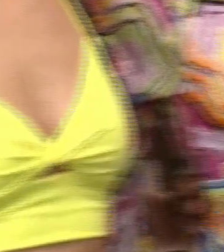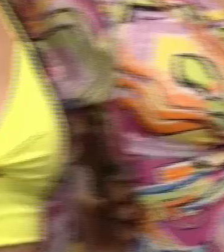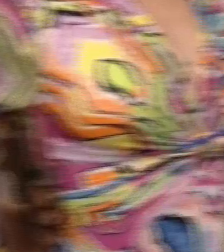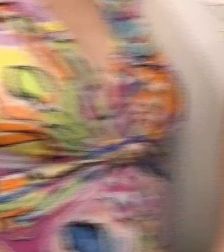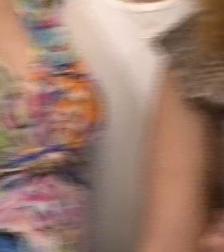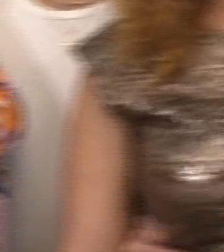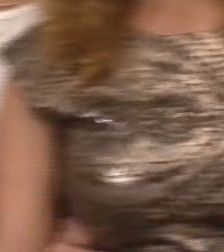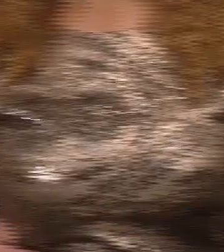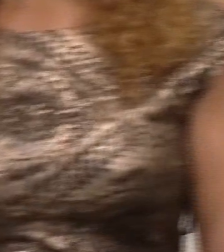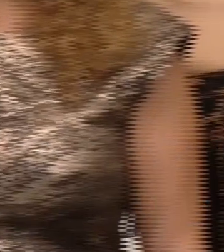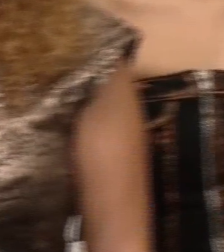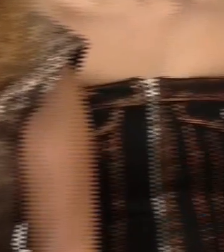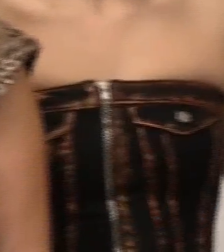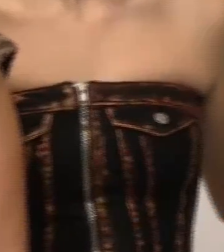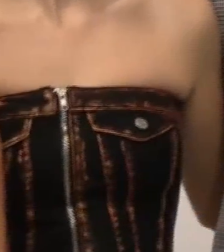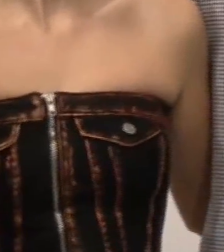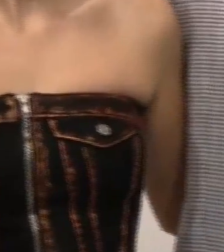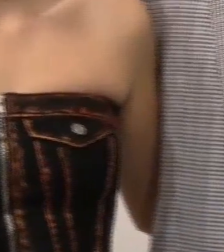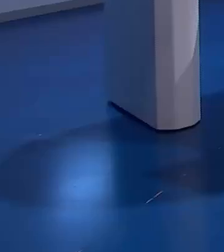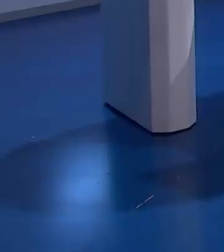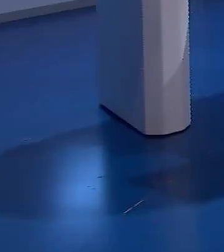dentro por favor